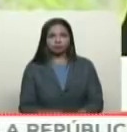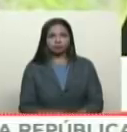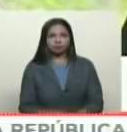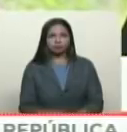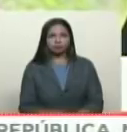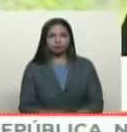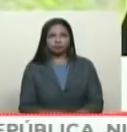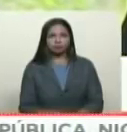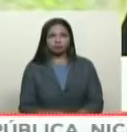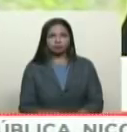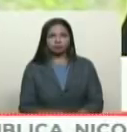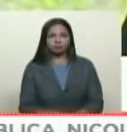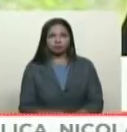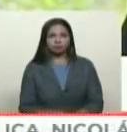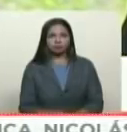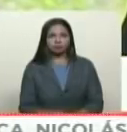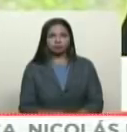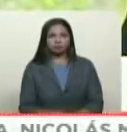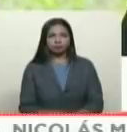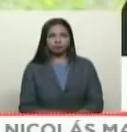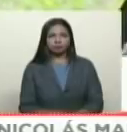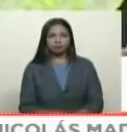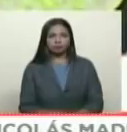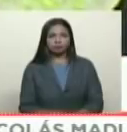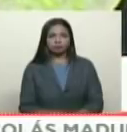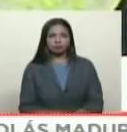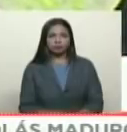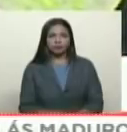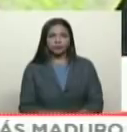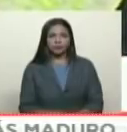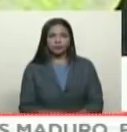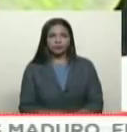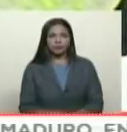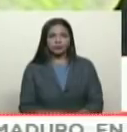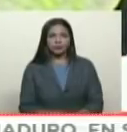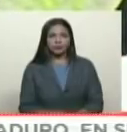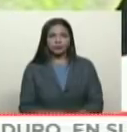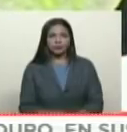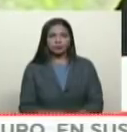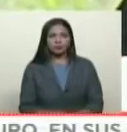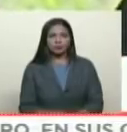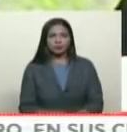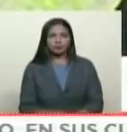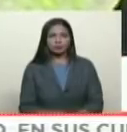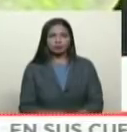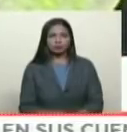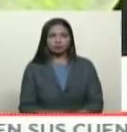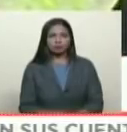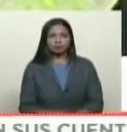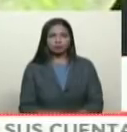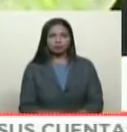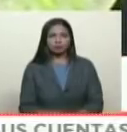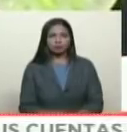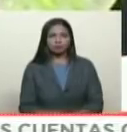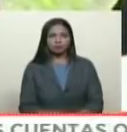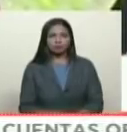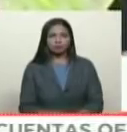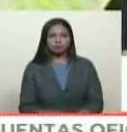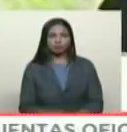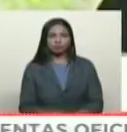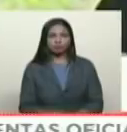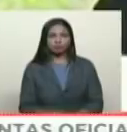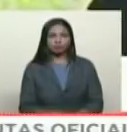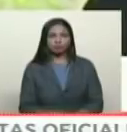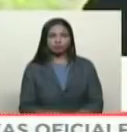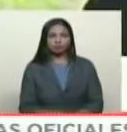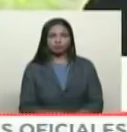8 estados, que son los que concentran la más alta producción del país, hicieron una solicitud de recursos en el marco de